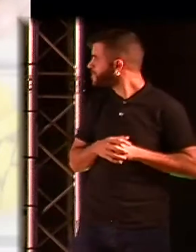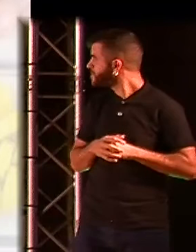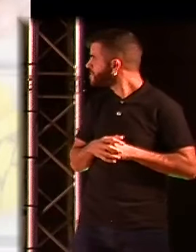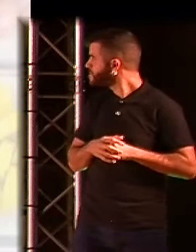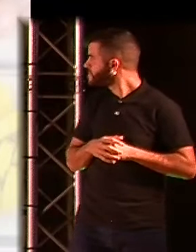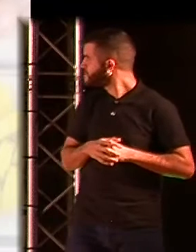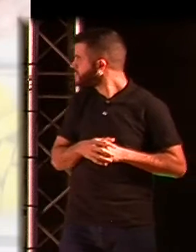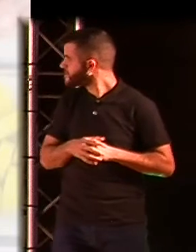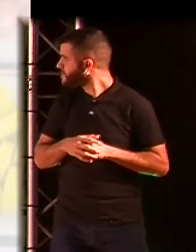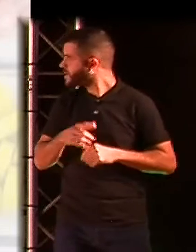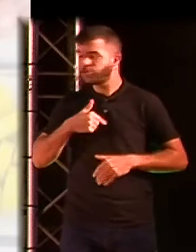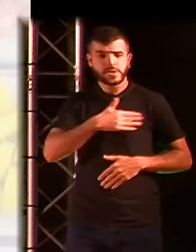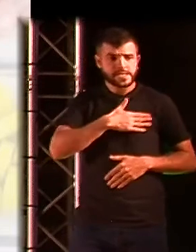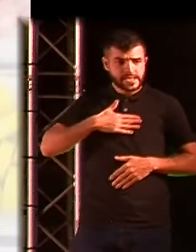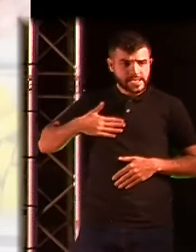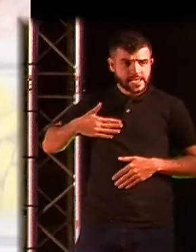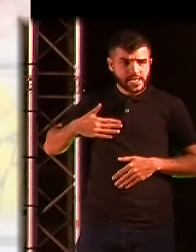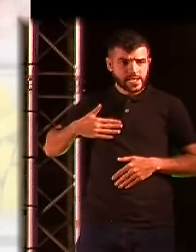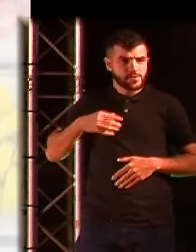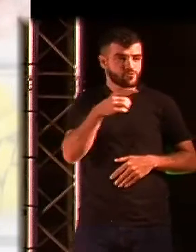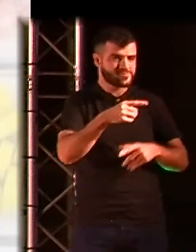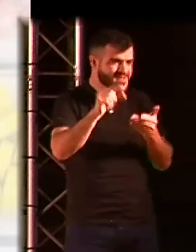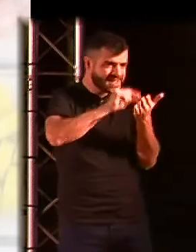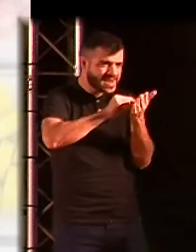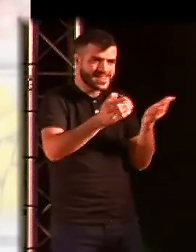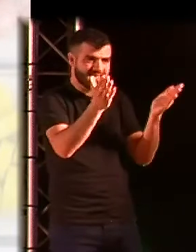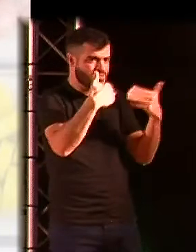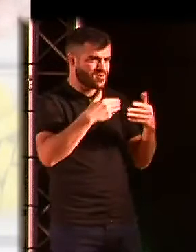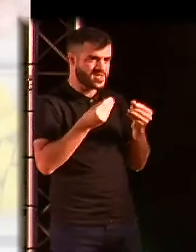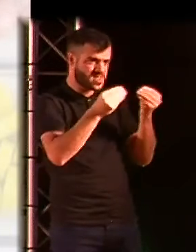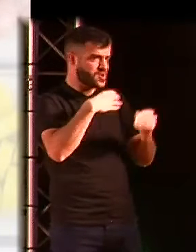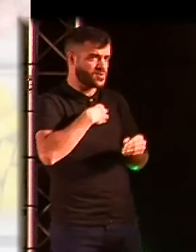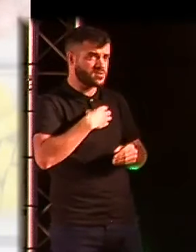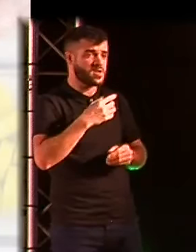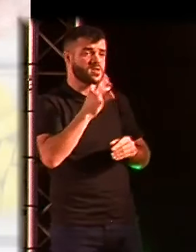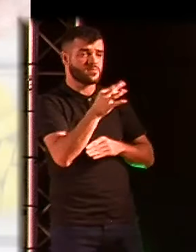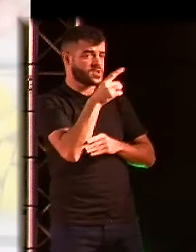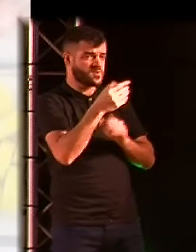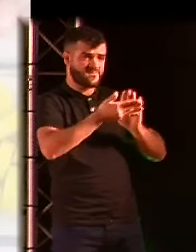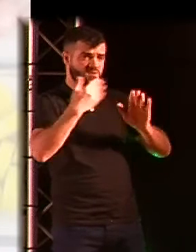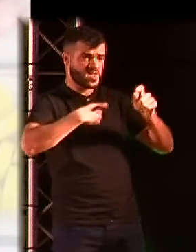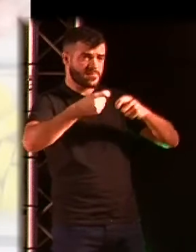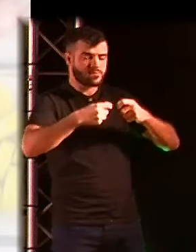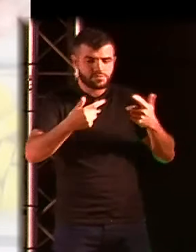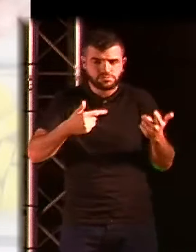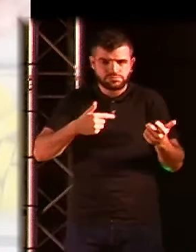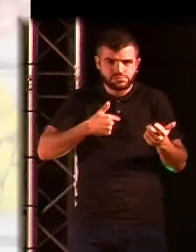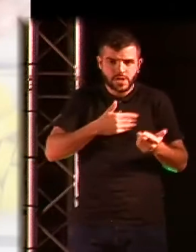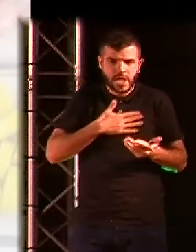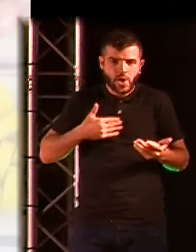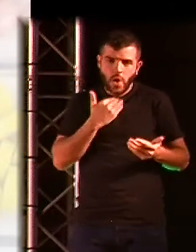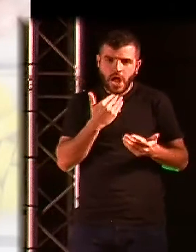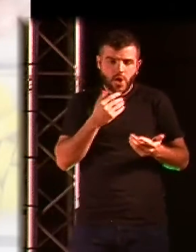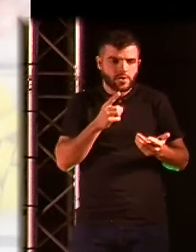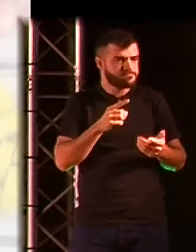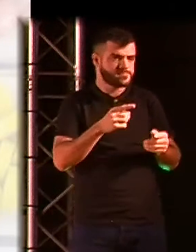Quisiera Minilip. Y eso no se vende sin receta, además lo han retirado. Bueno, pues entonces dime, ¿gustáis?